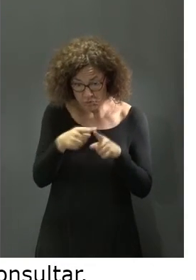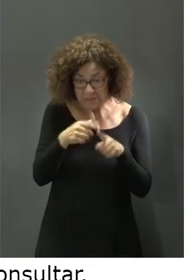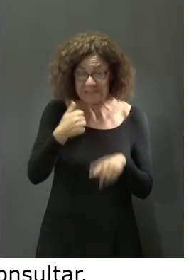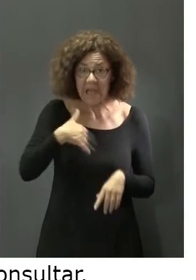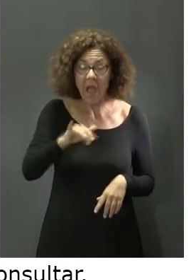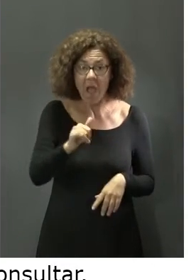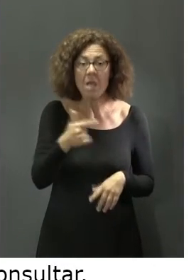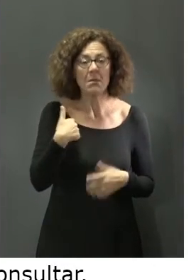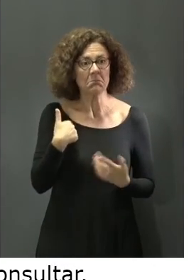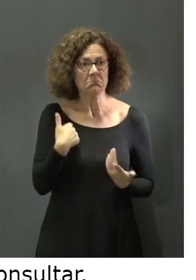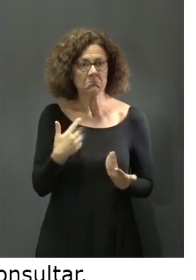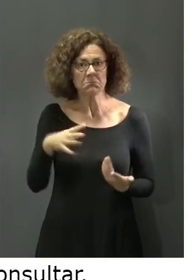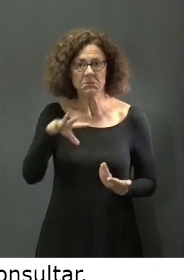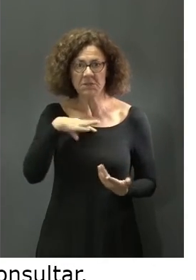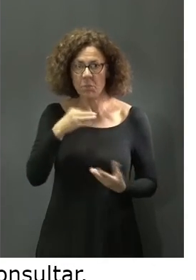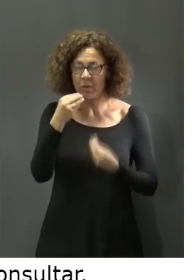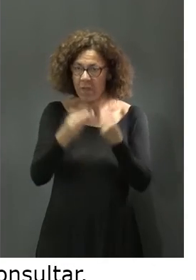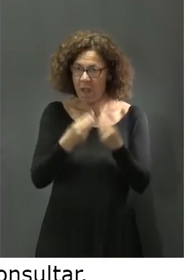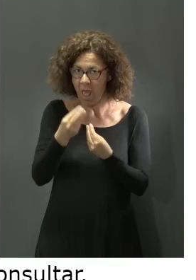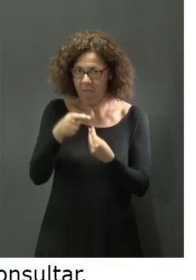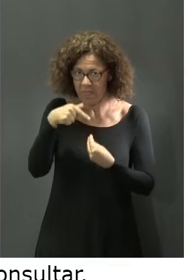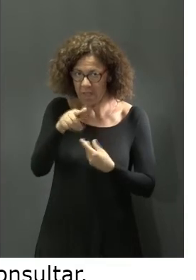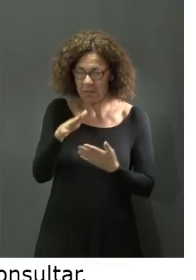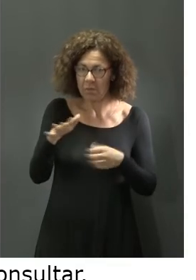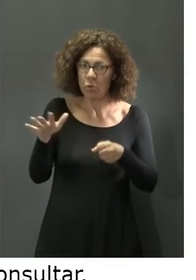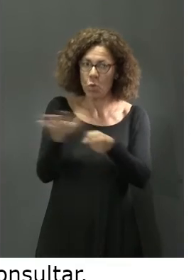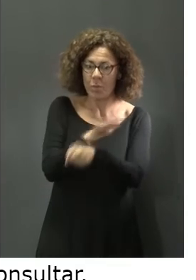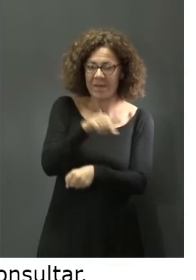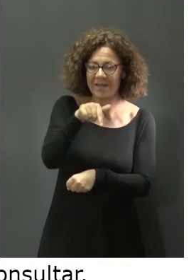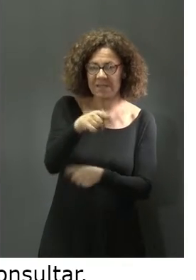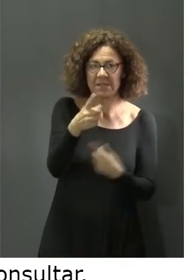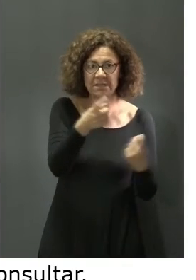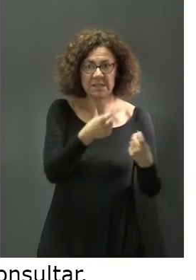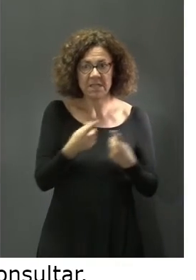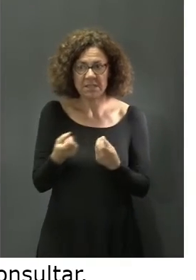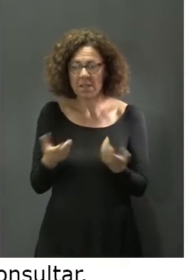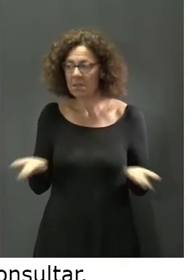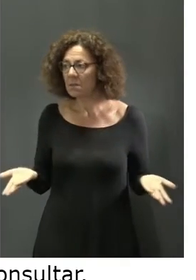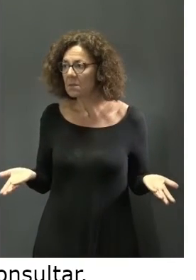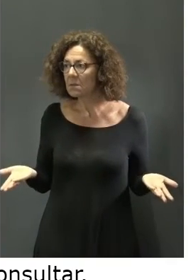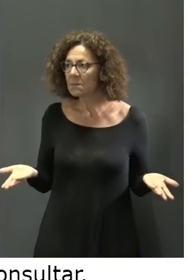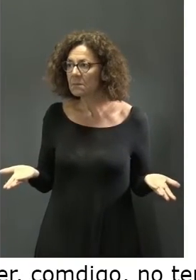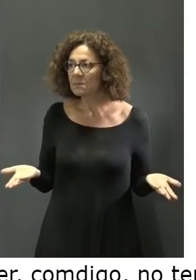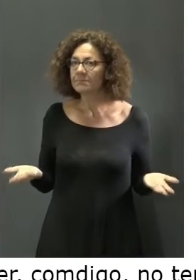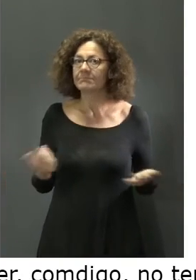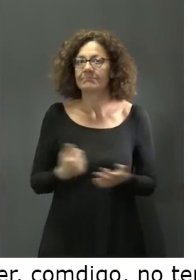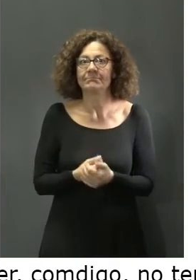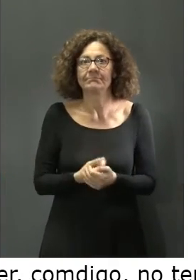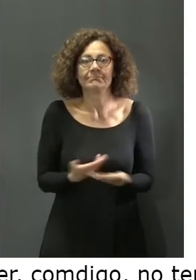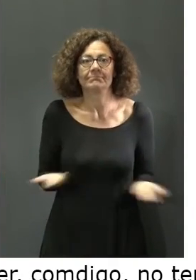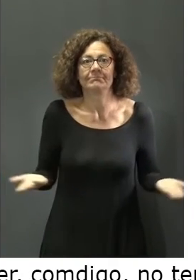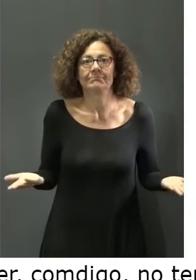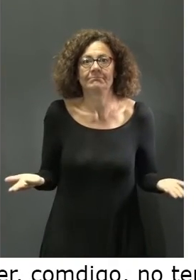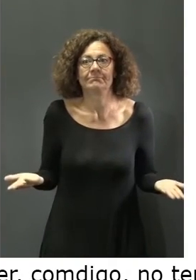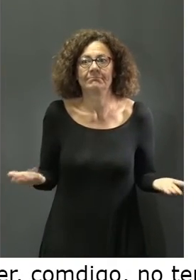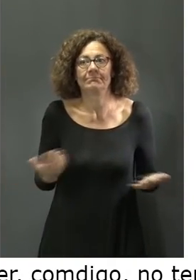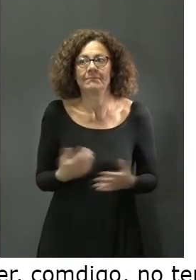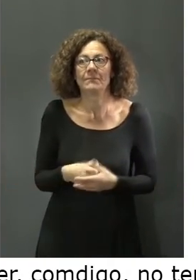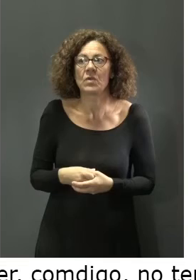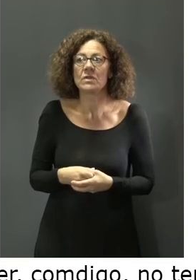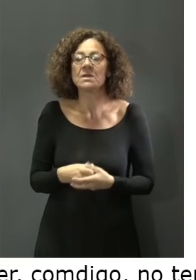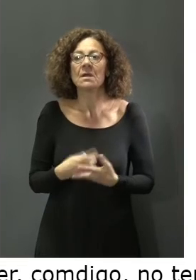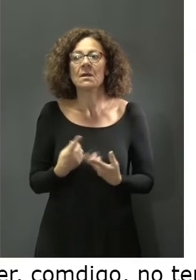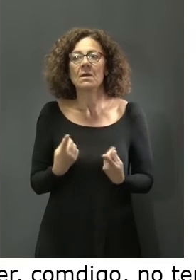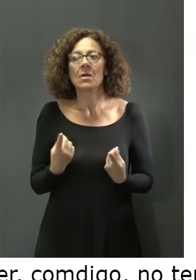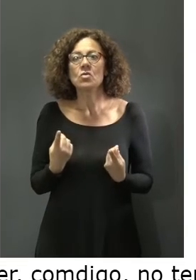se podrán subvenir estas necesidades. Y yo digo, ¿de verdad? No podemos hacer un